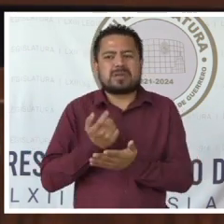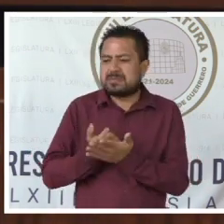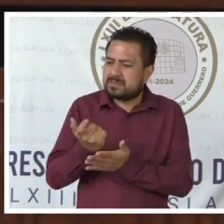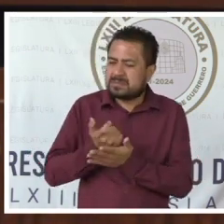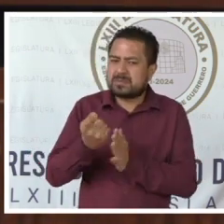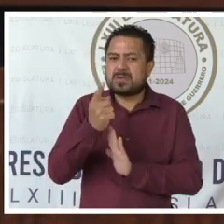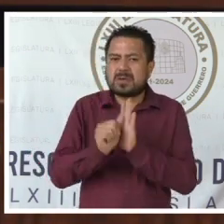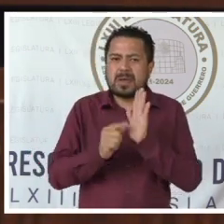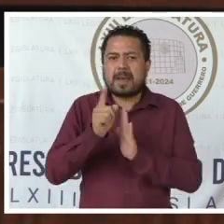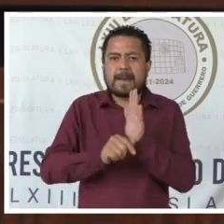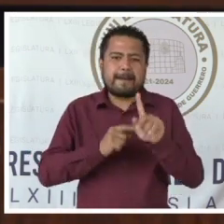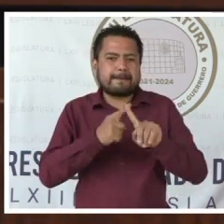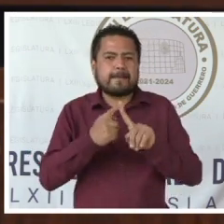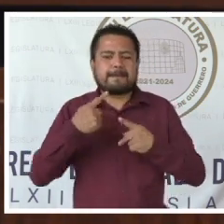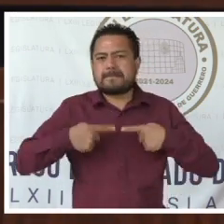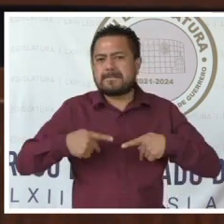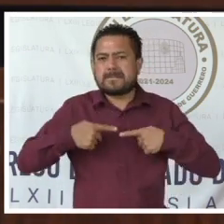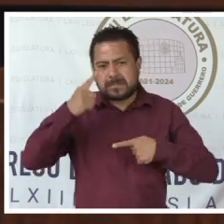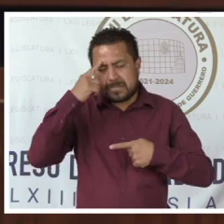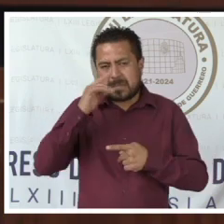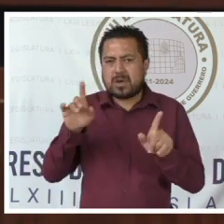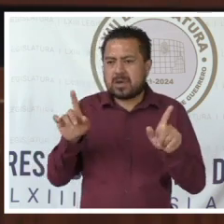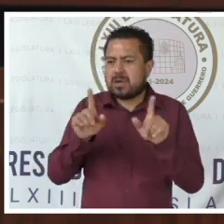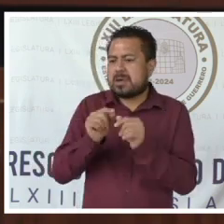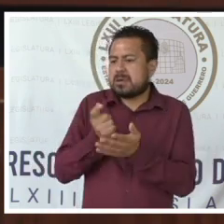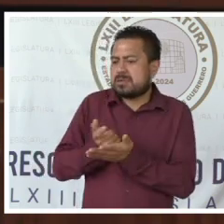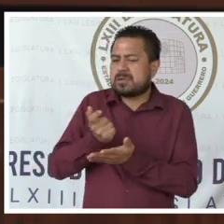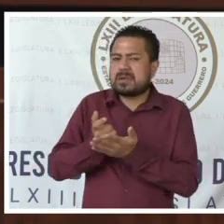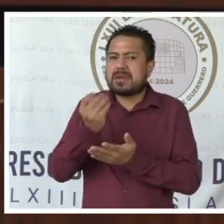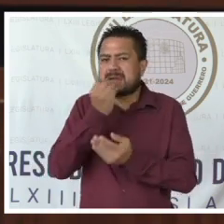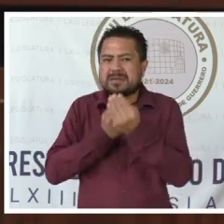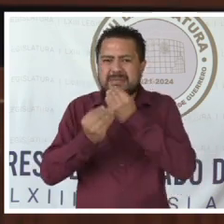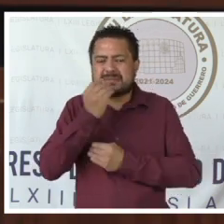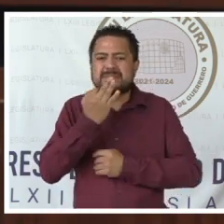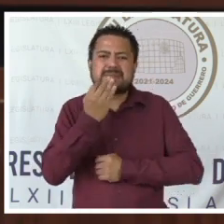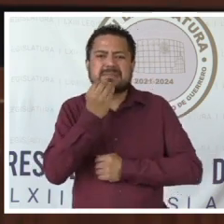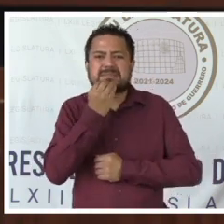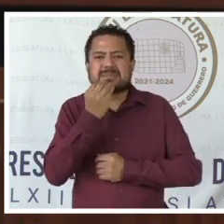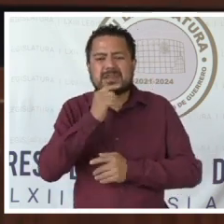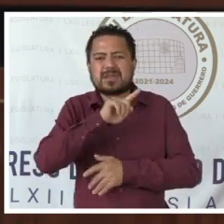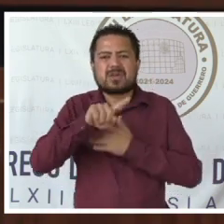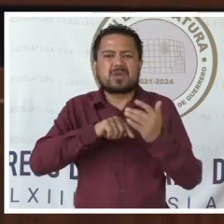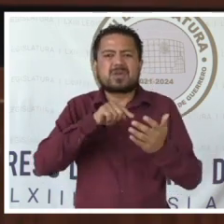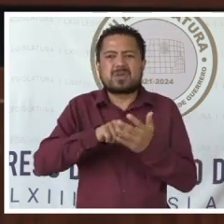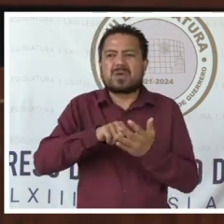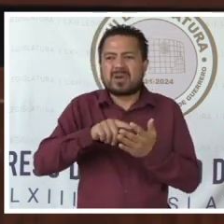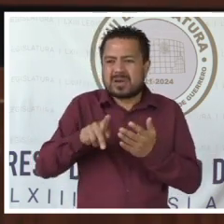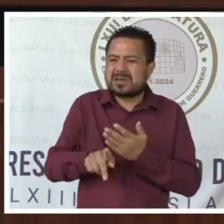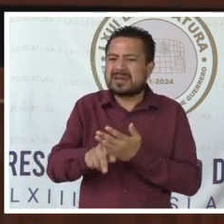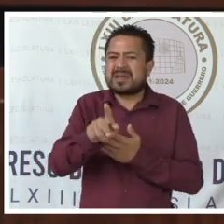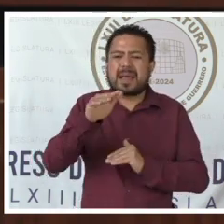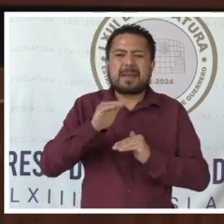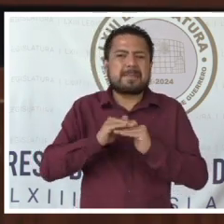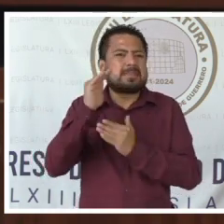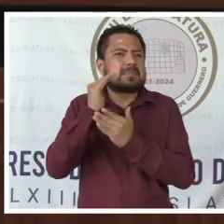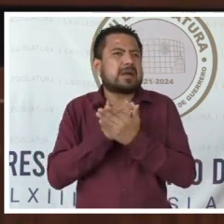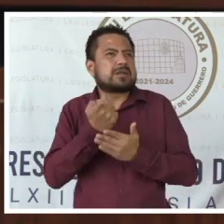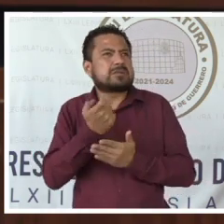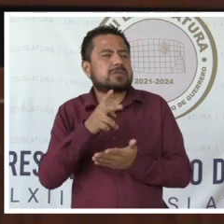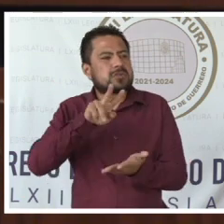mensuales por persona para costear solo la alimentación en zonas rurales. En las zonas urbanas el monto escala es